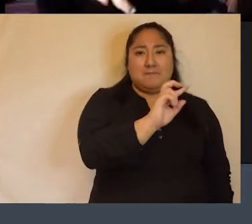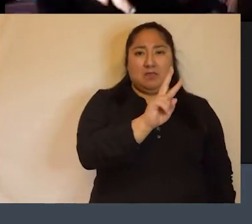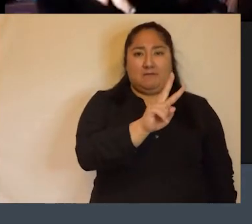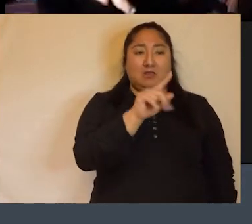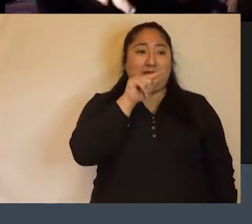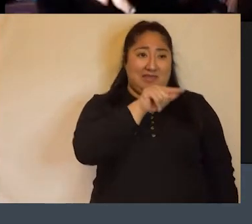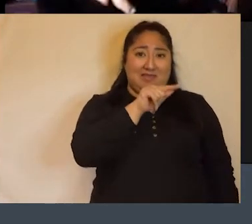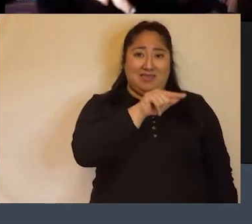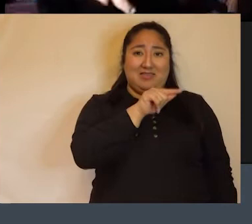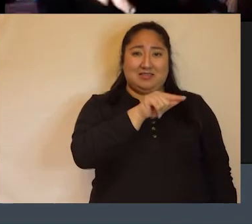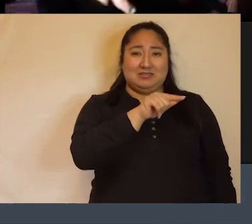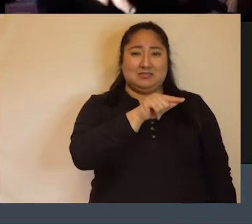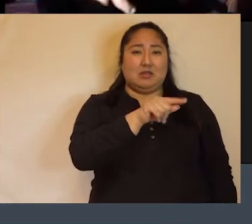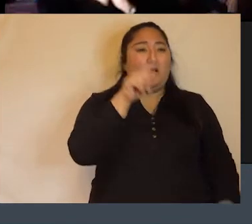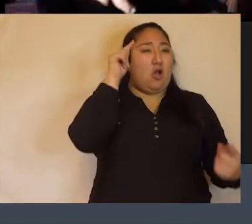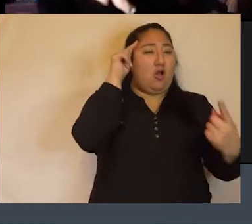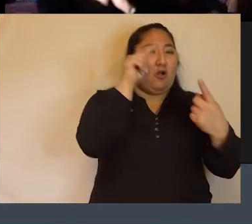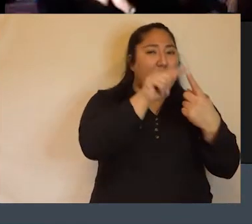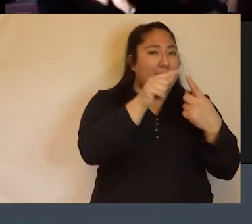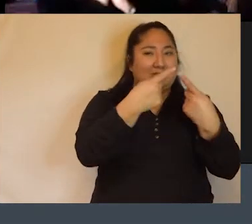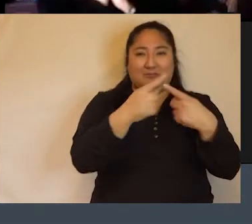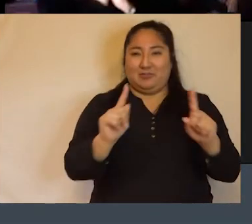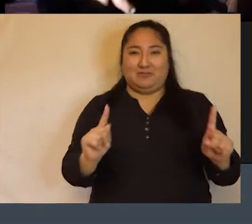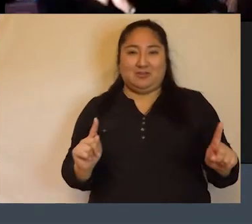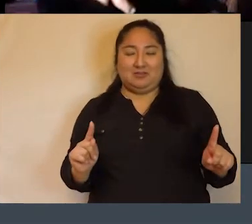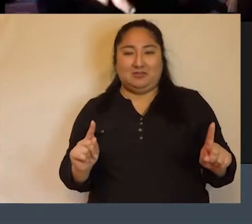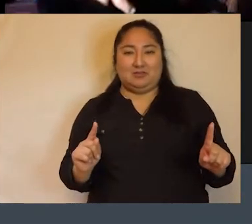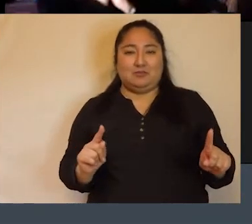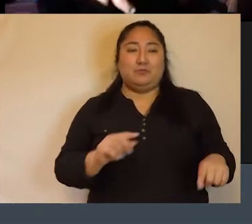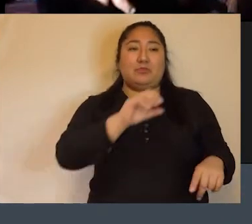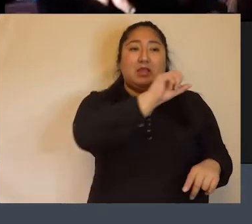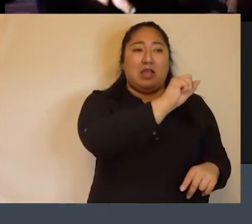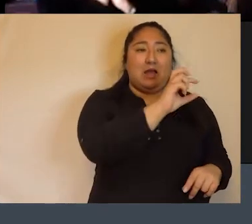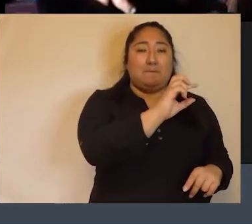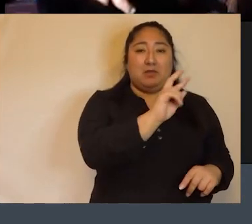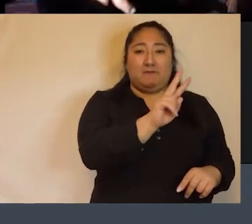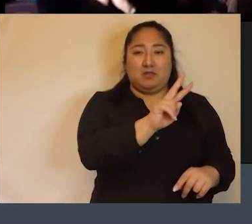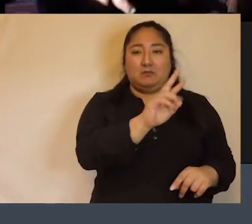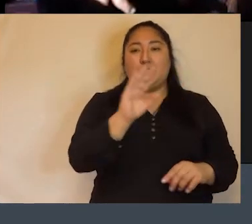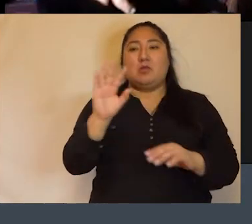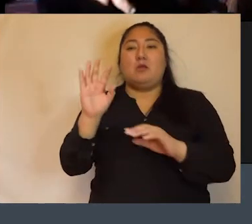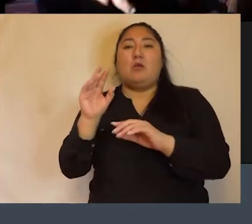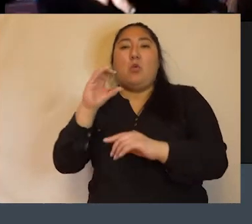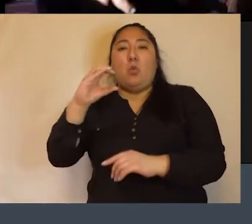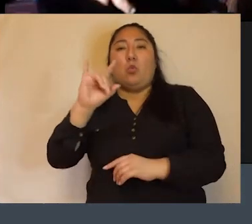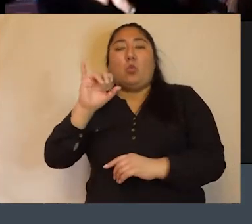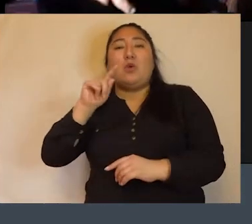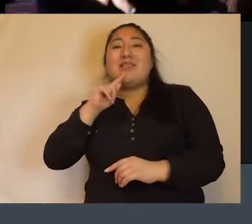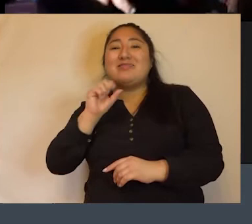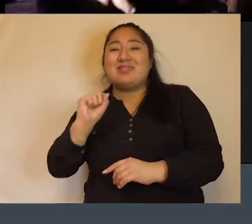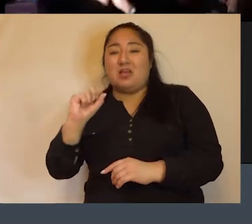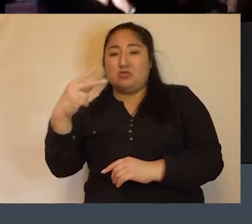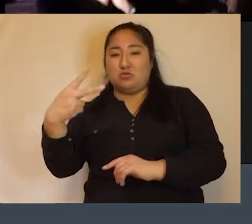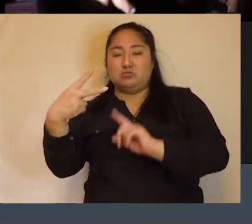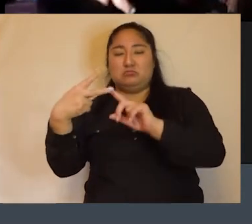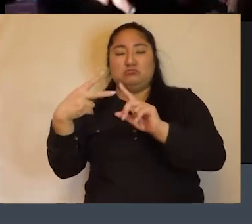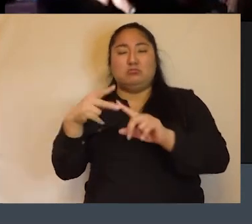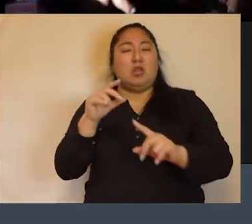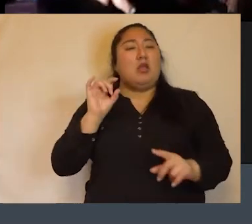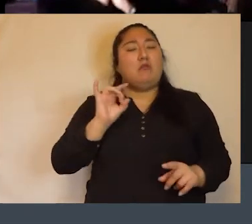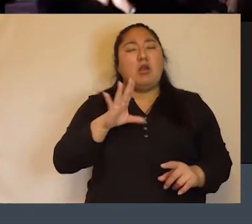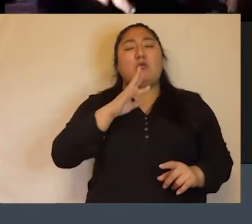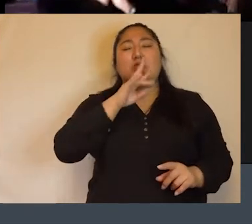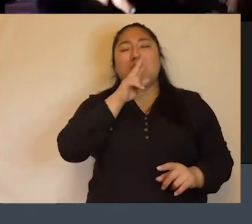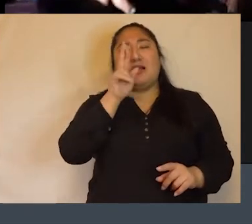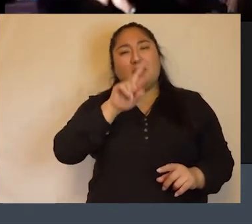Depende. El APB tienen objetivos completamente distintos, el APB y la cuenta 2, ¿ya? Y la